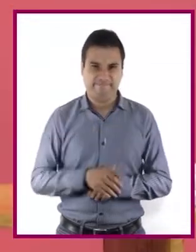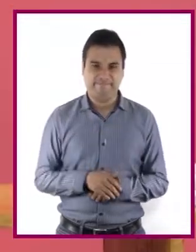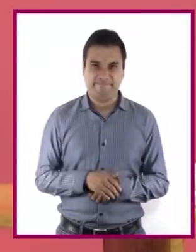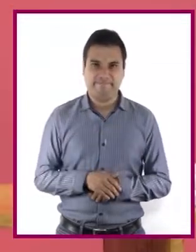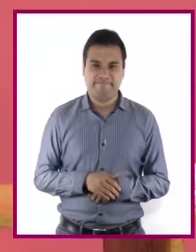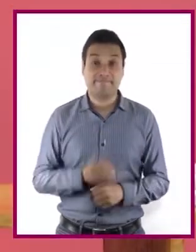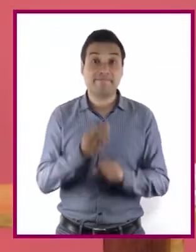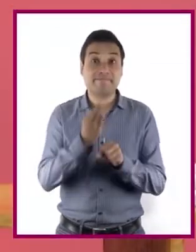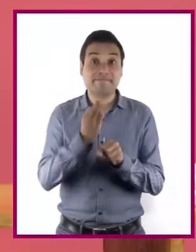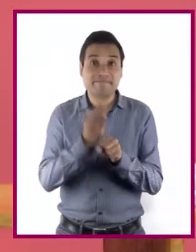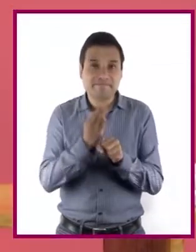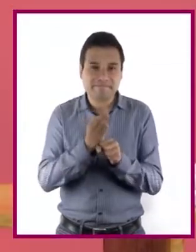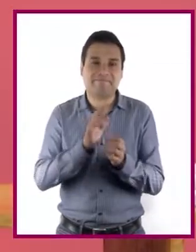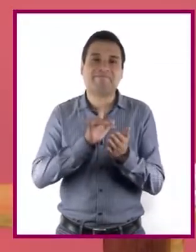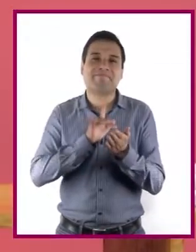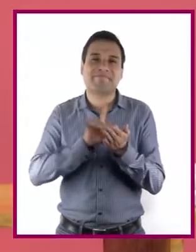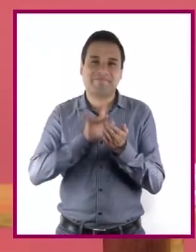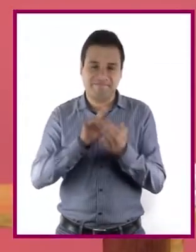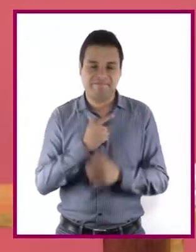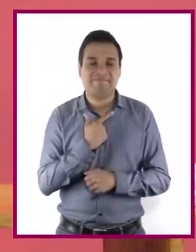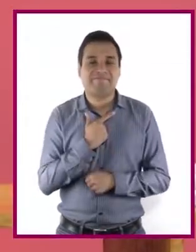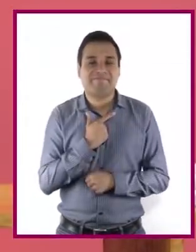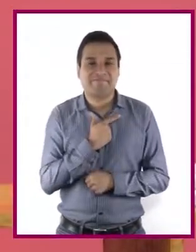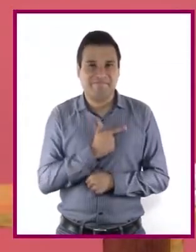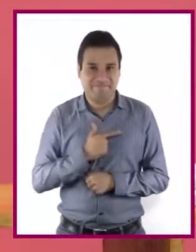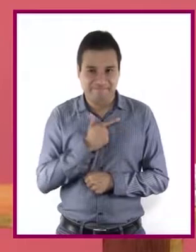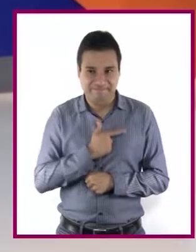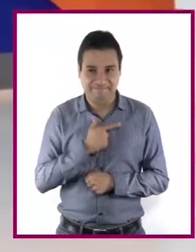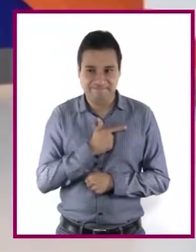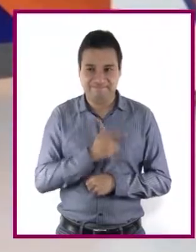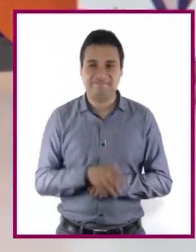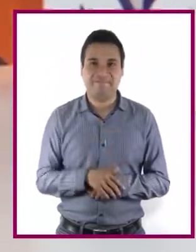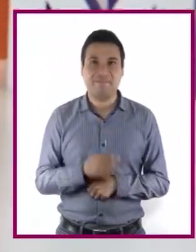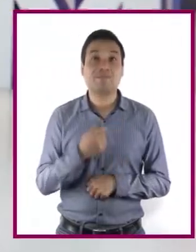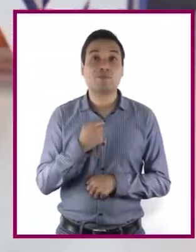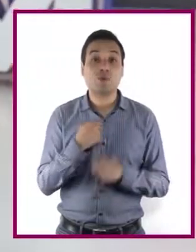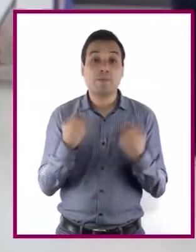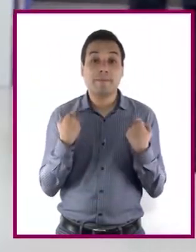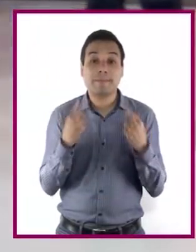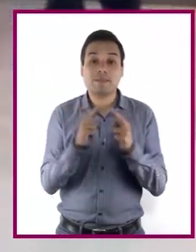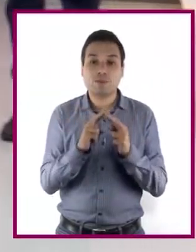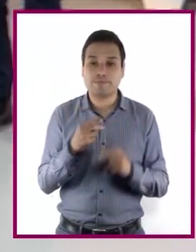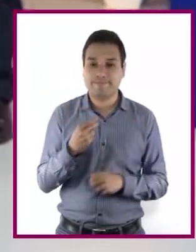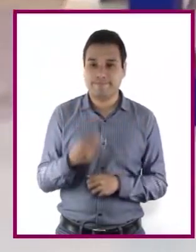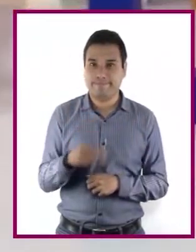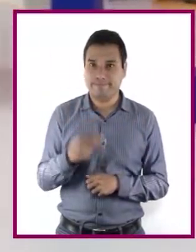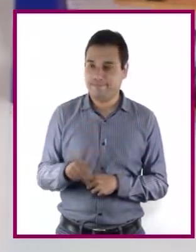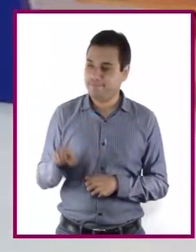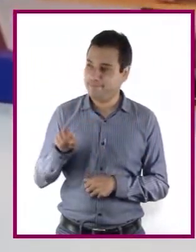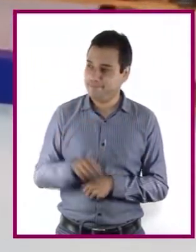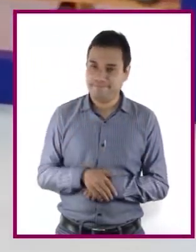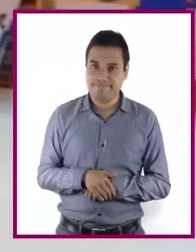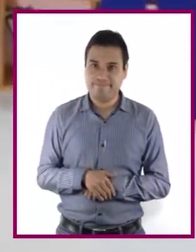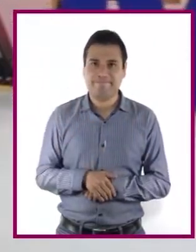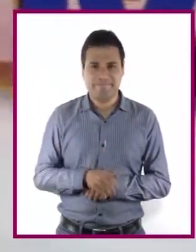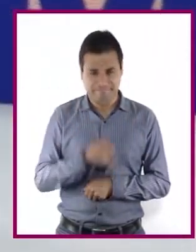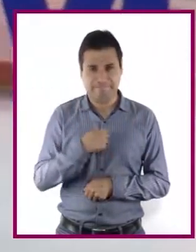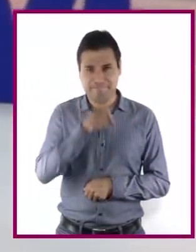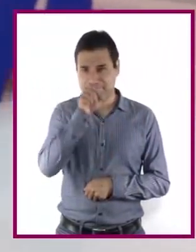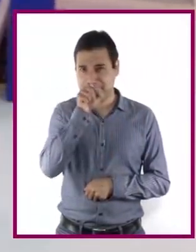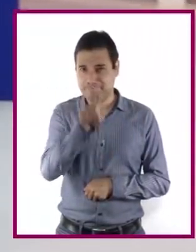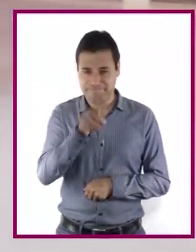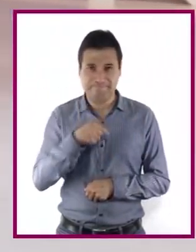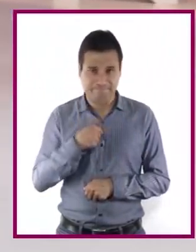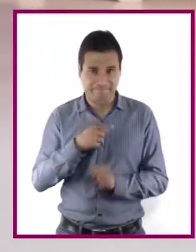compartir con ustedes una sesión más de lengua materna. Yo soy la profesora Iraí Mendoza Montoya y estaré también acompañándoles durante